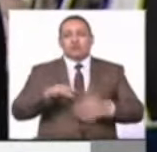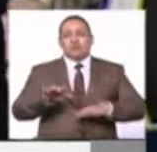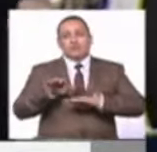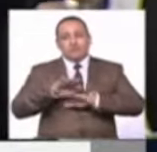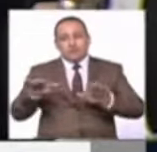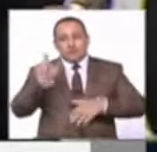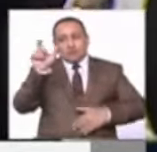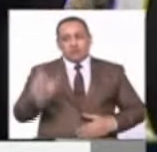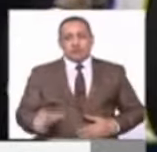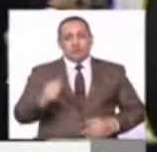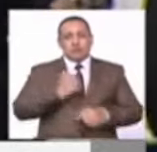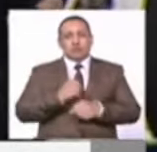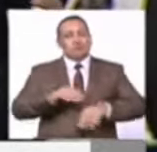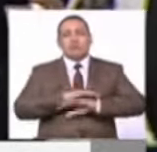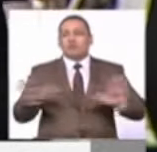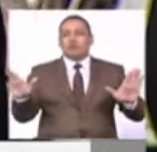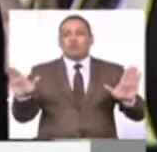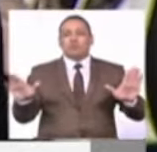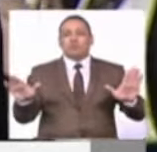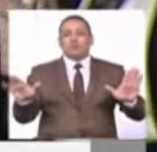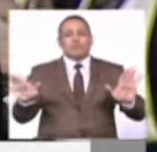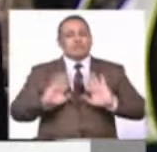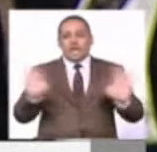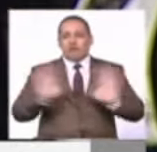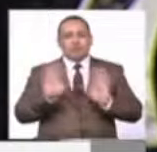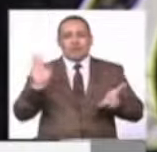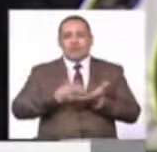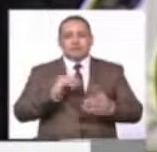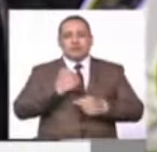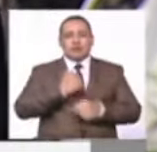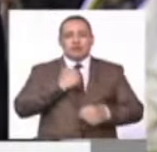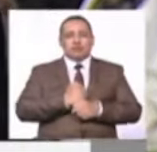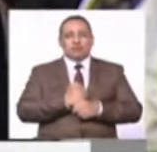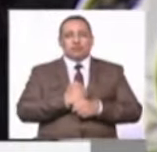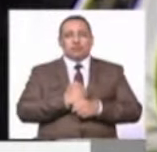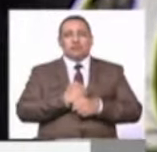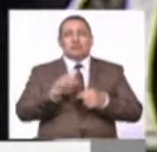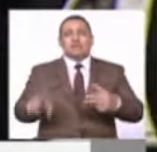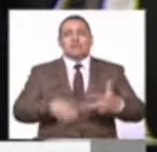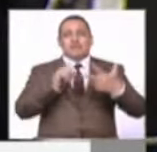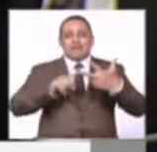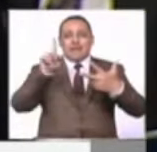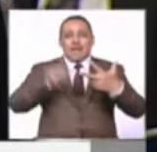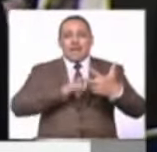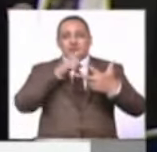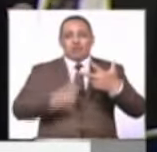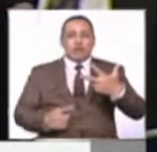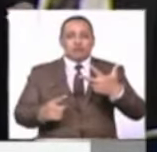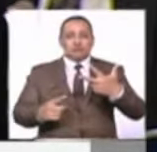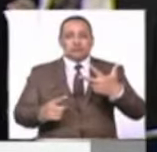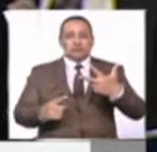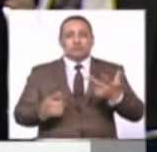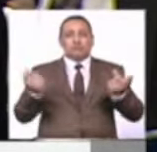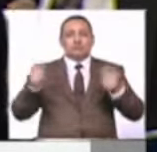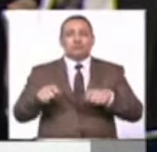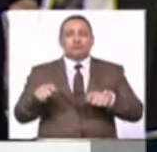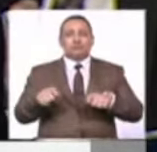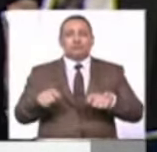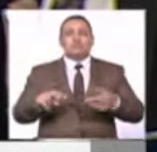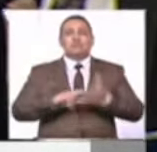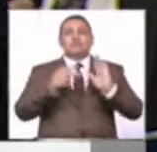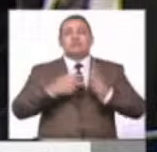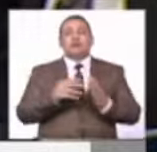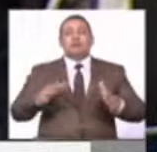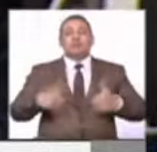funcionario usted terminó ya no es más funcionario y la inhabilitación puede